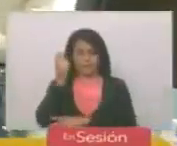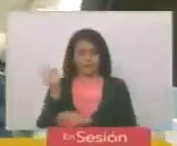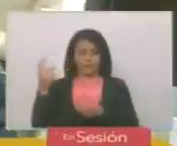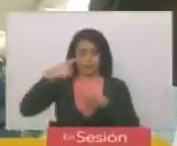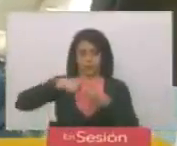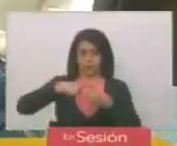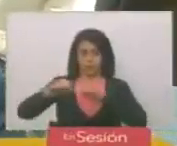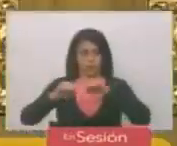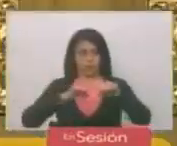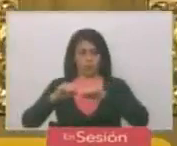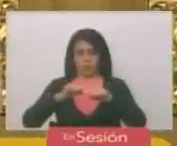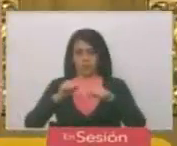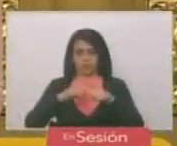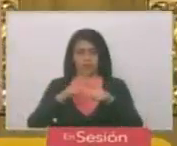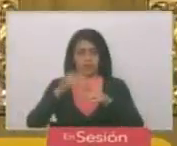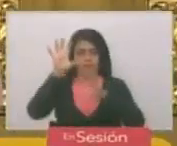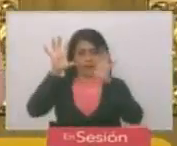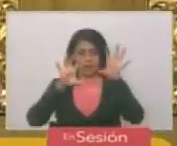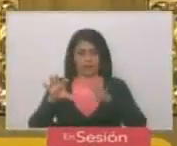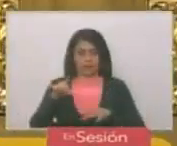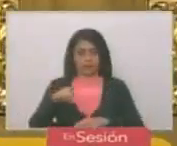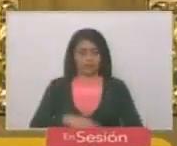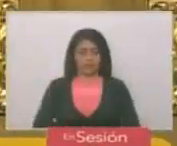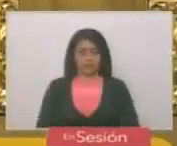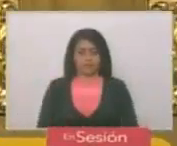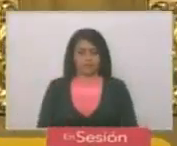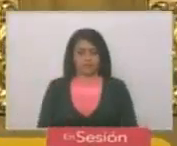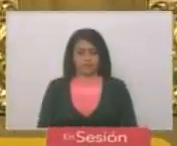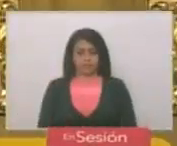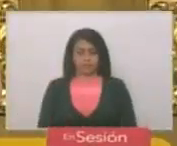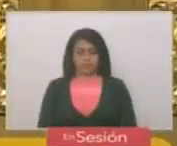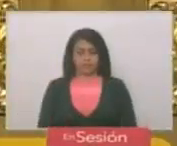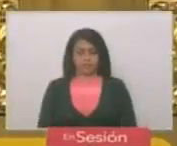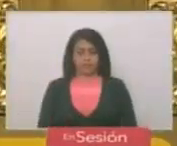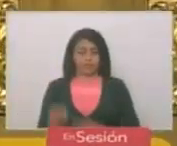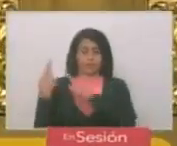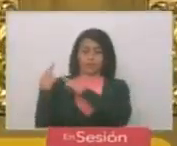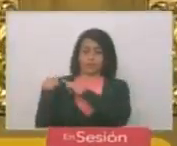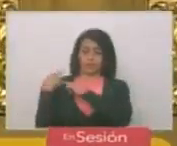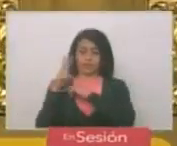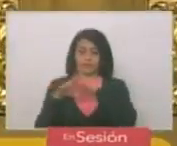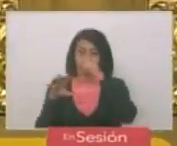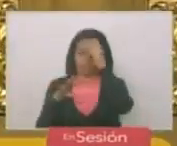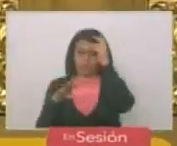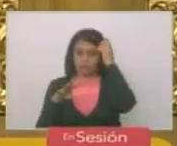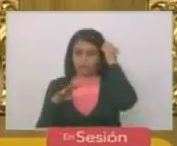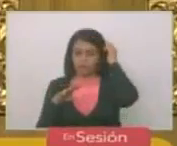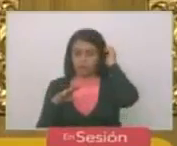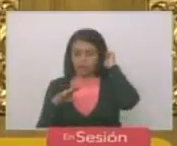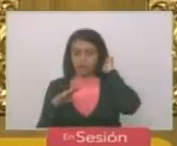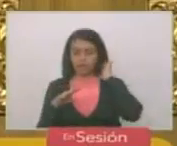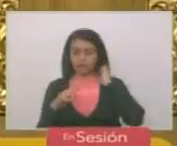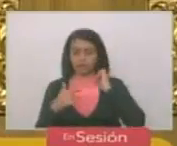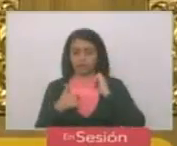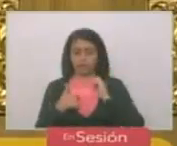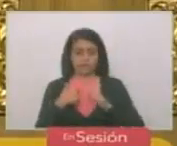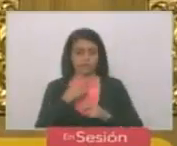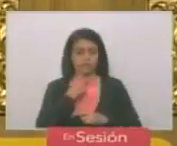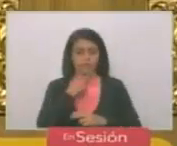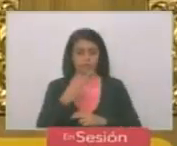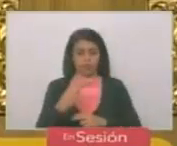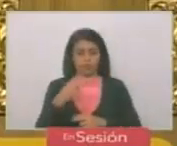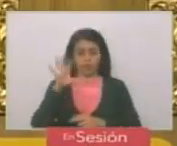del movimiento de países no alineados. Como delegación venezolana, llevamos la voz de un